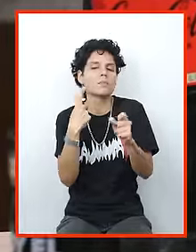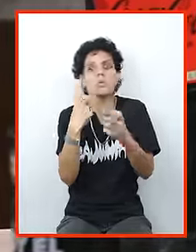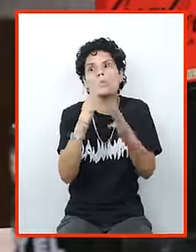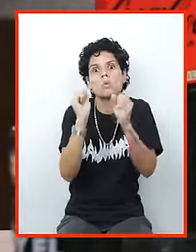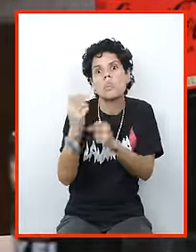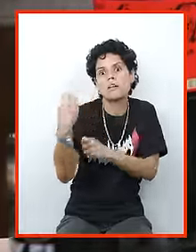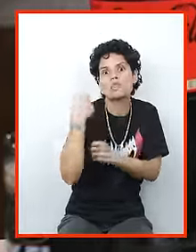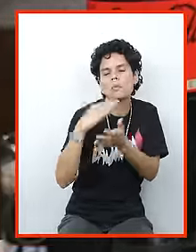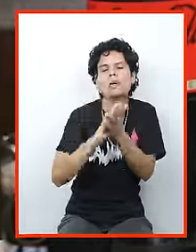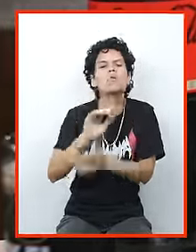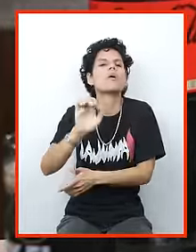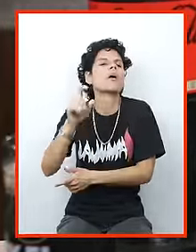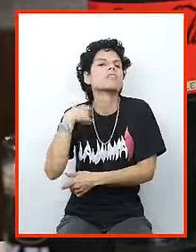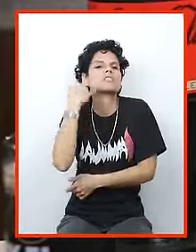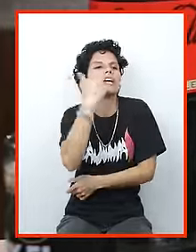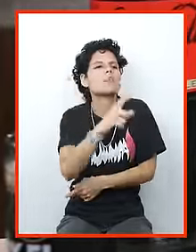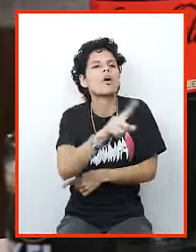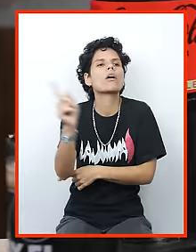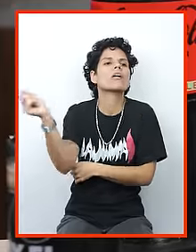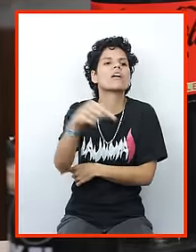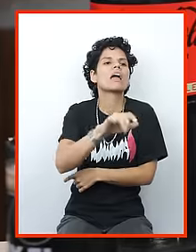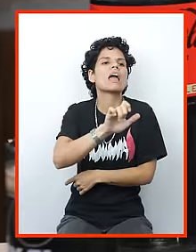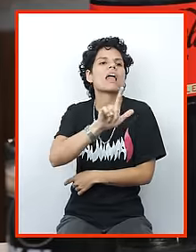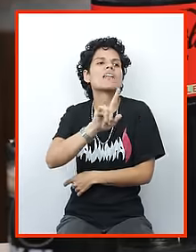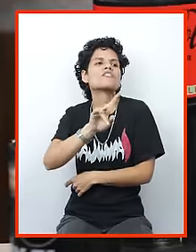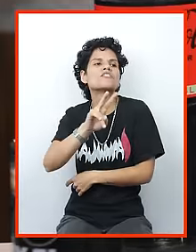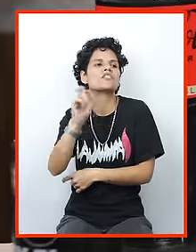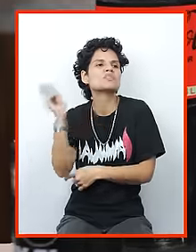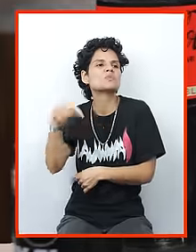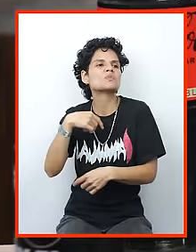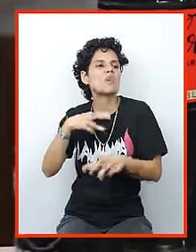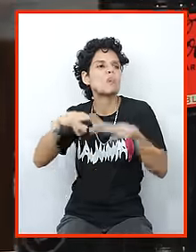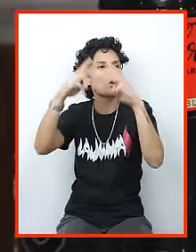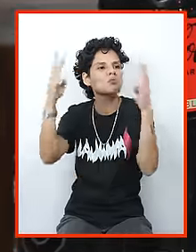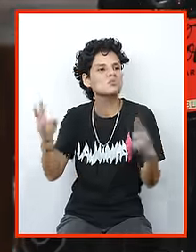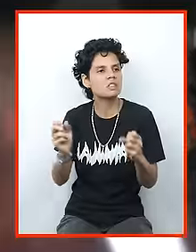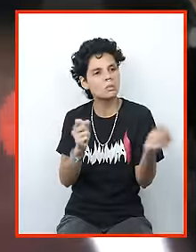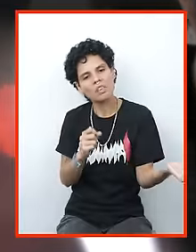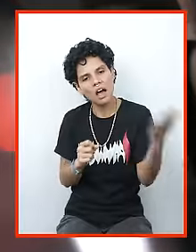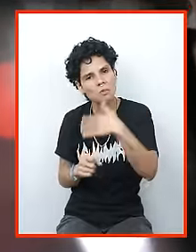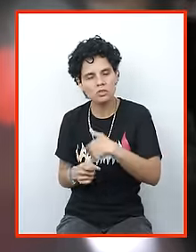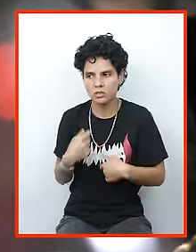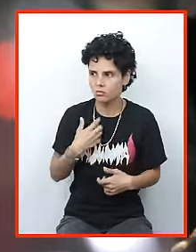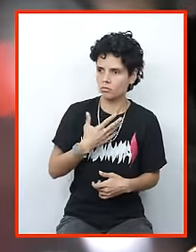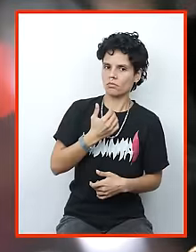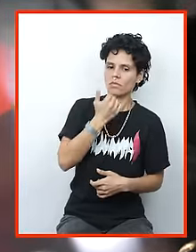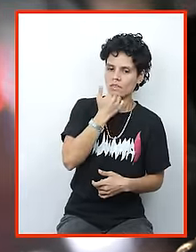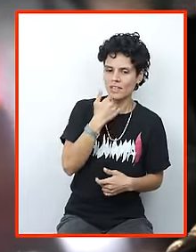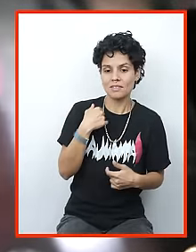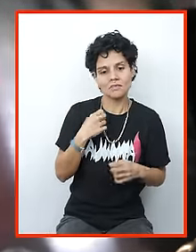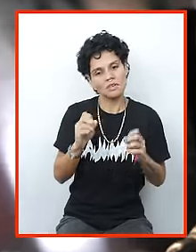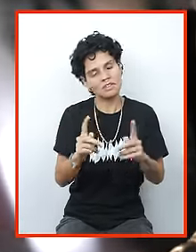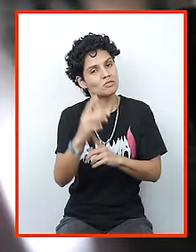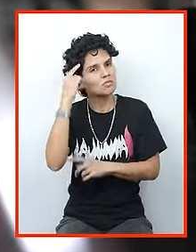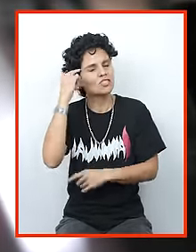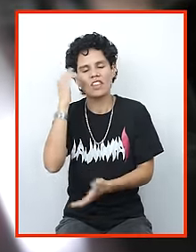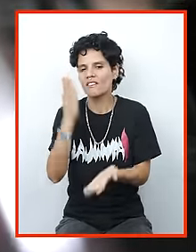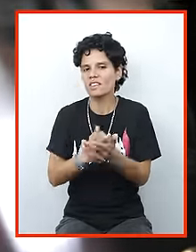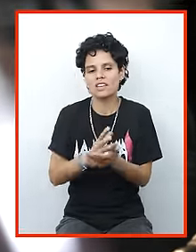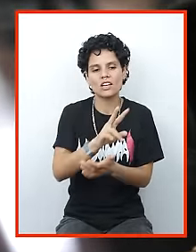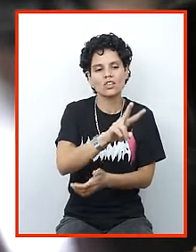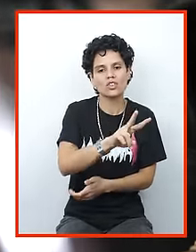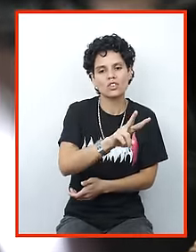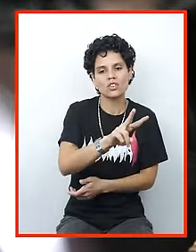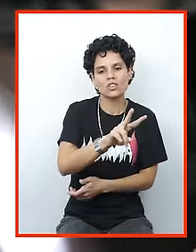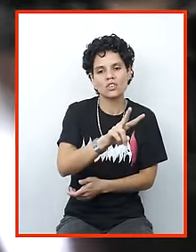sería que te llamen? Oye, Easy Kid, vamos a ver a Elvis Presley, viene al Movistar Arena. ¡Ay, así da! Oh, no sé, igual podría ser como, si en ese caso, no sé,